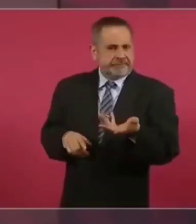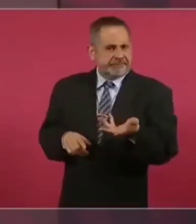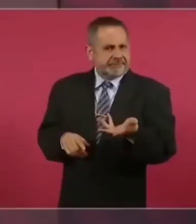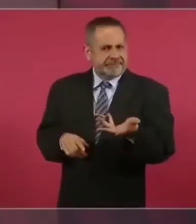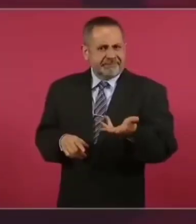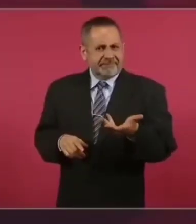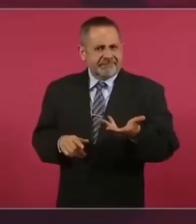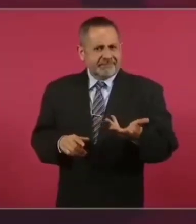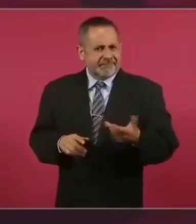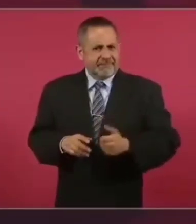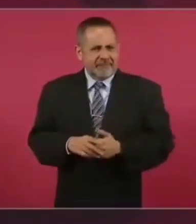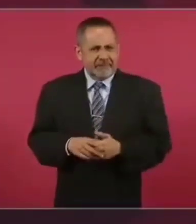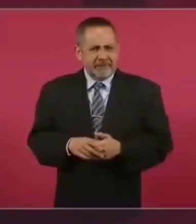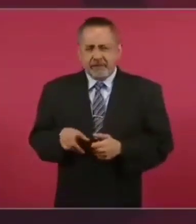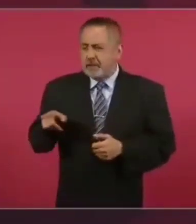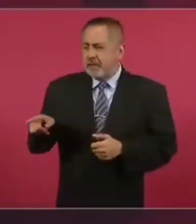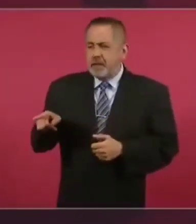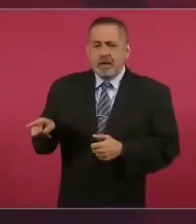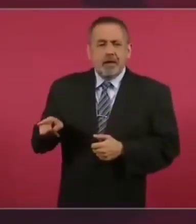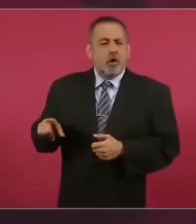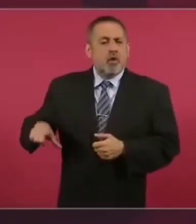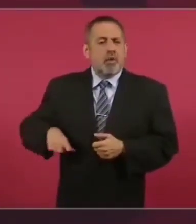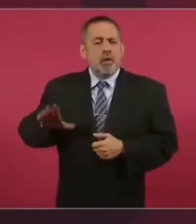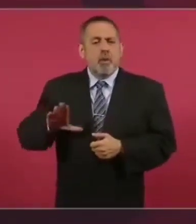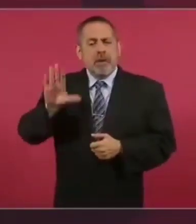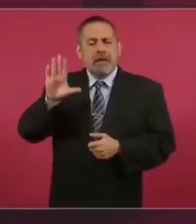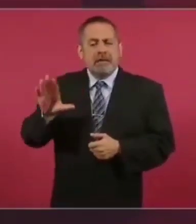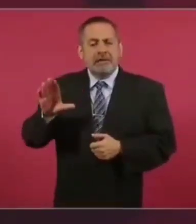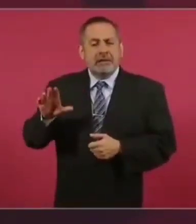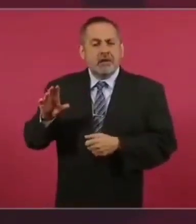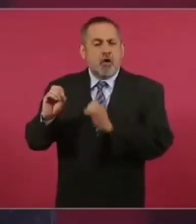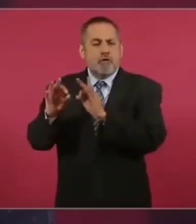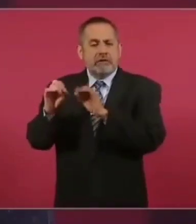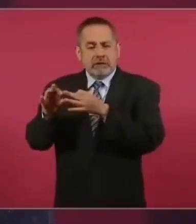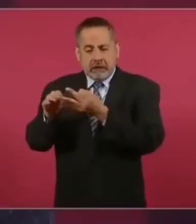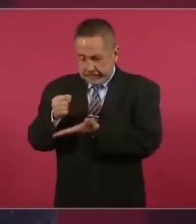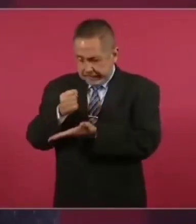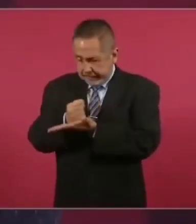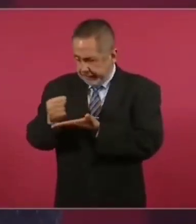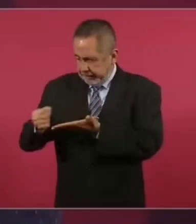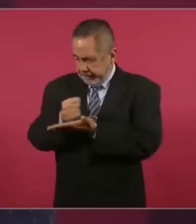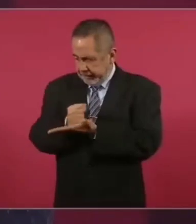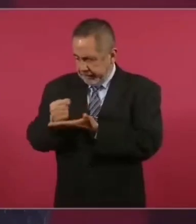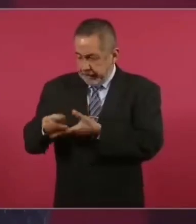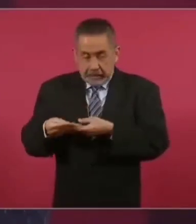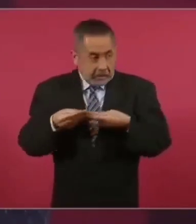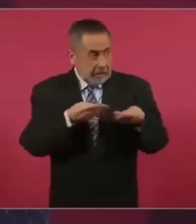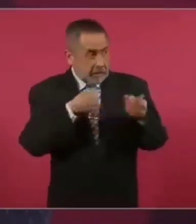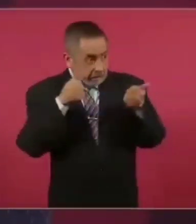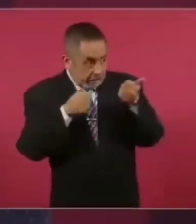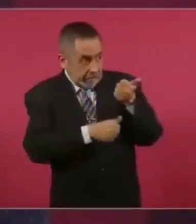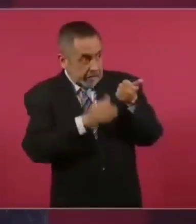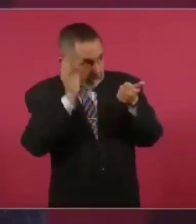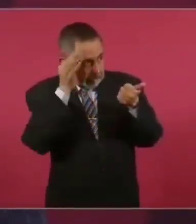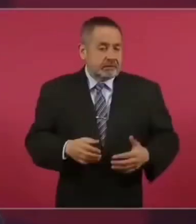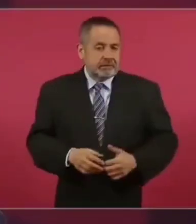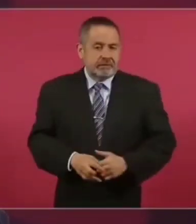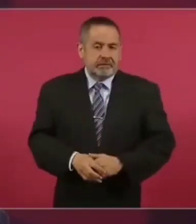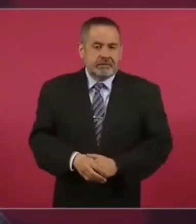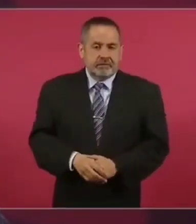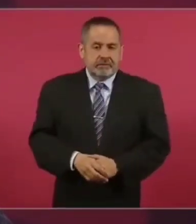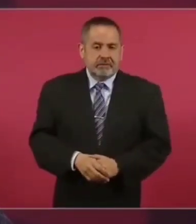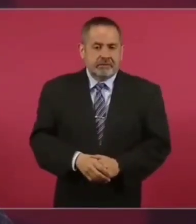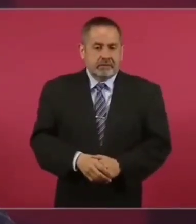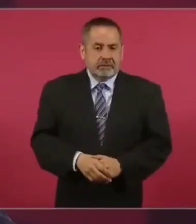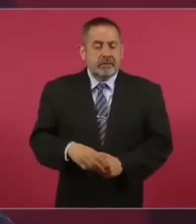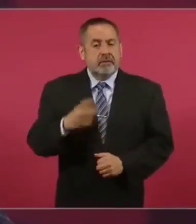se convierte en un comité al servicio de una minoría rapaz. Por eso